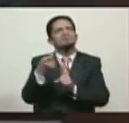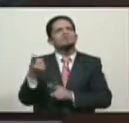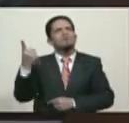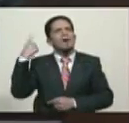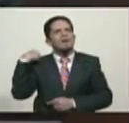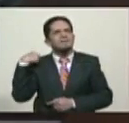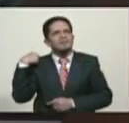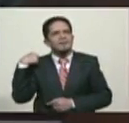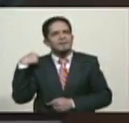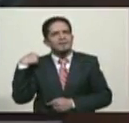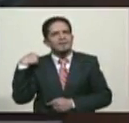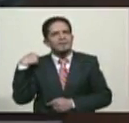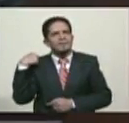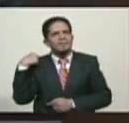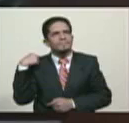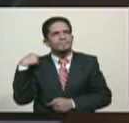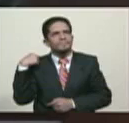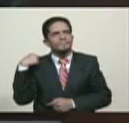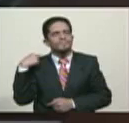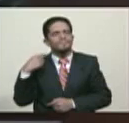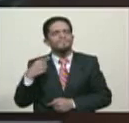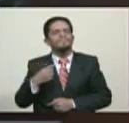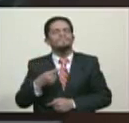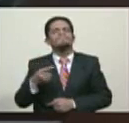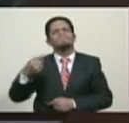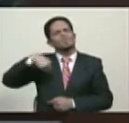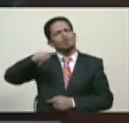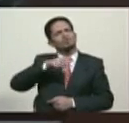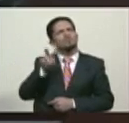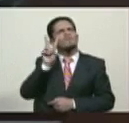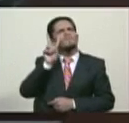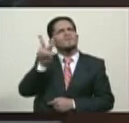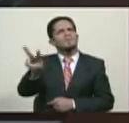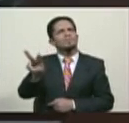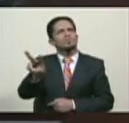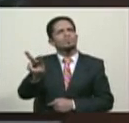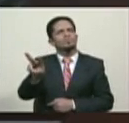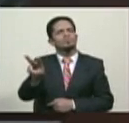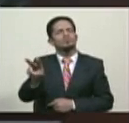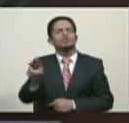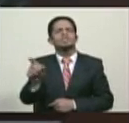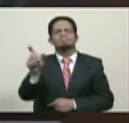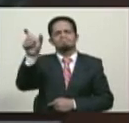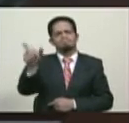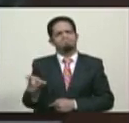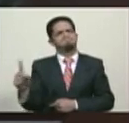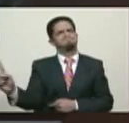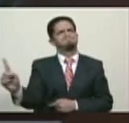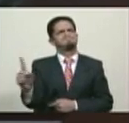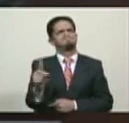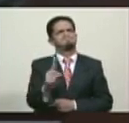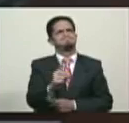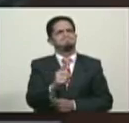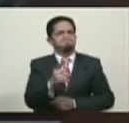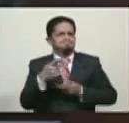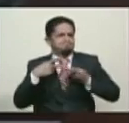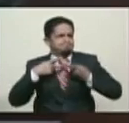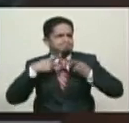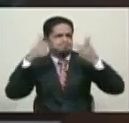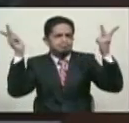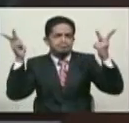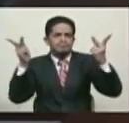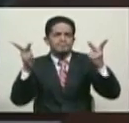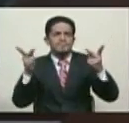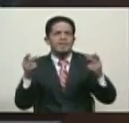ayer. Pudimos observar cómo se ha promovido de forma descarada y al margen de los principios